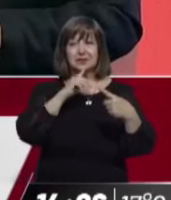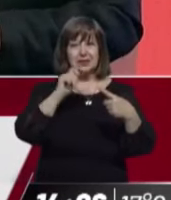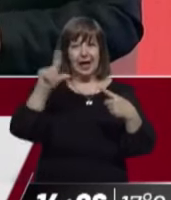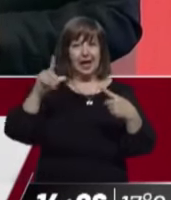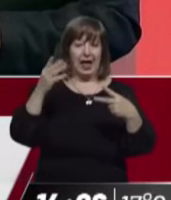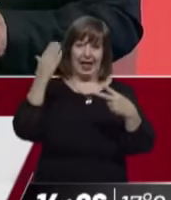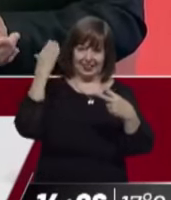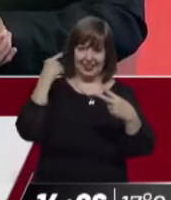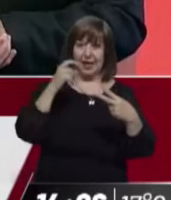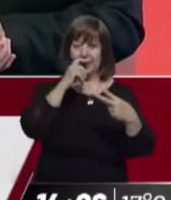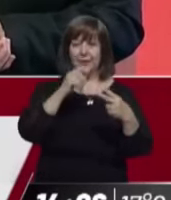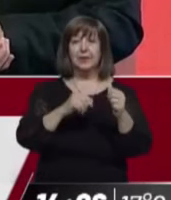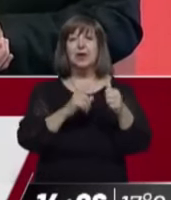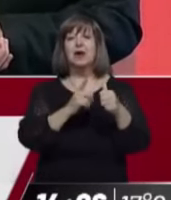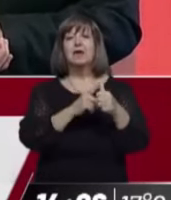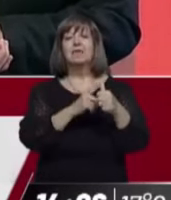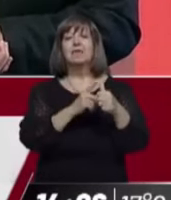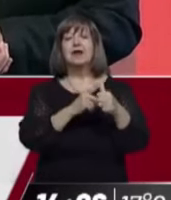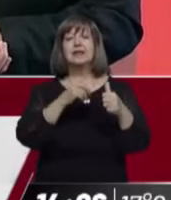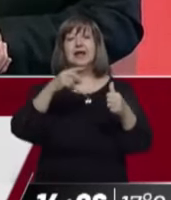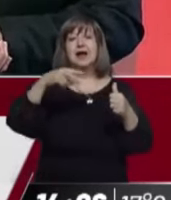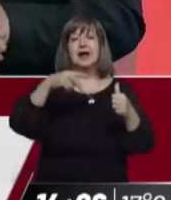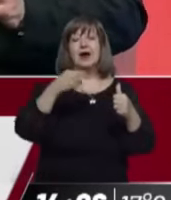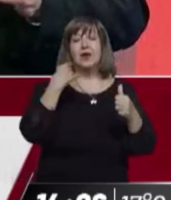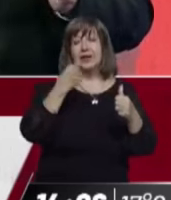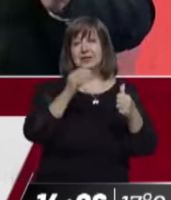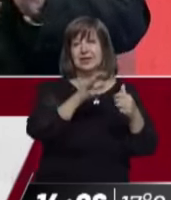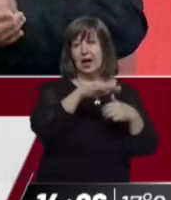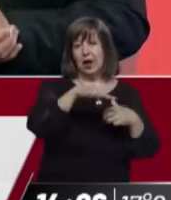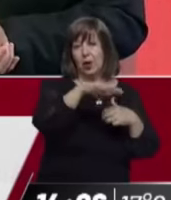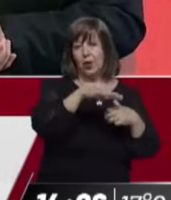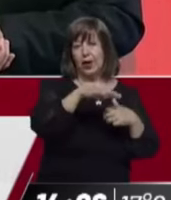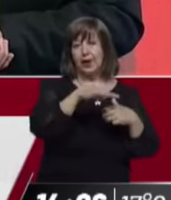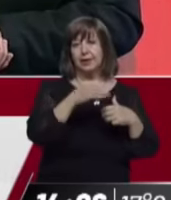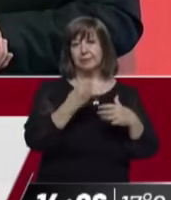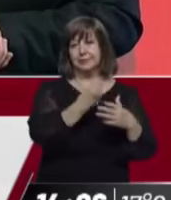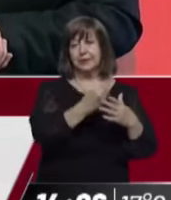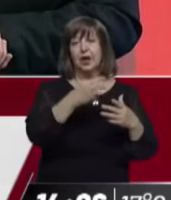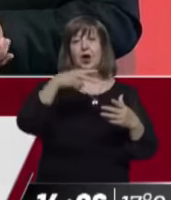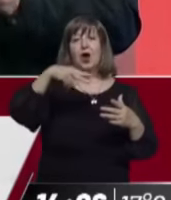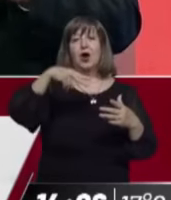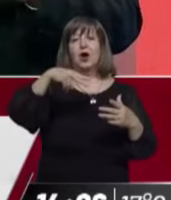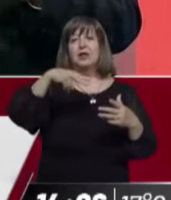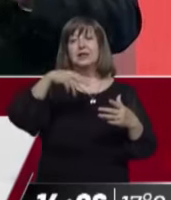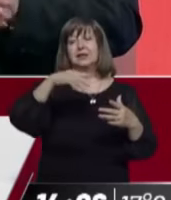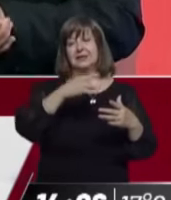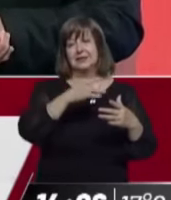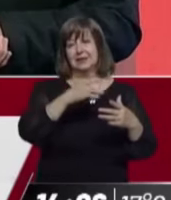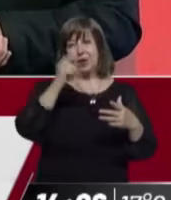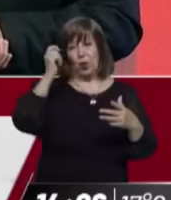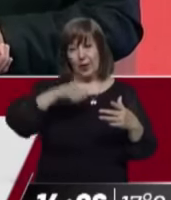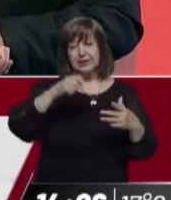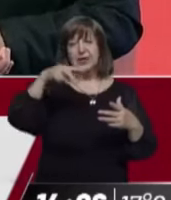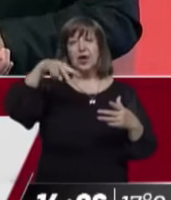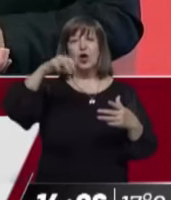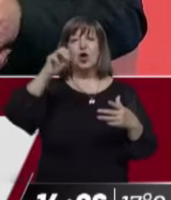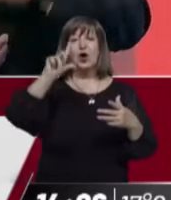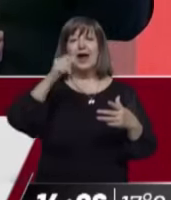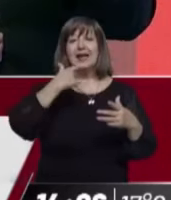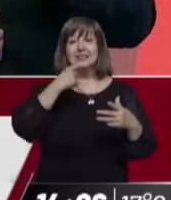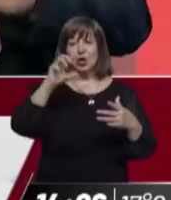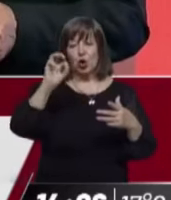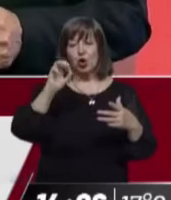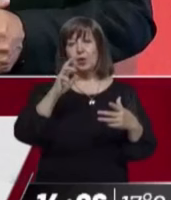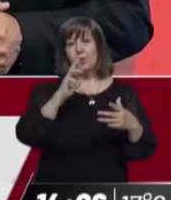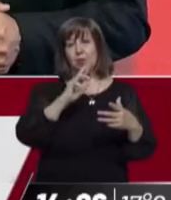La vacante es de Elena Highton de Nolasco. Hace ya rato que está vacante ese cargo, ese puesto. Entonces,